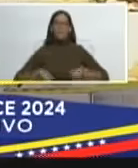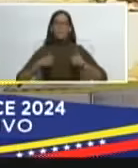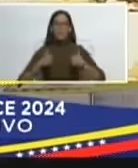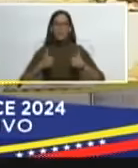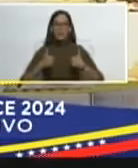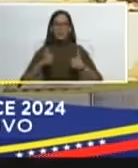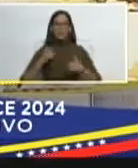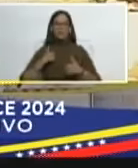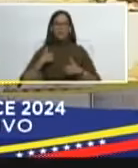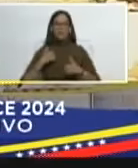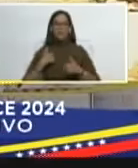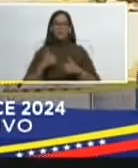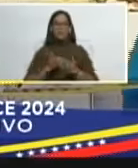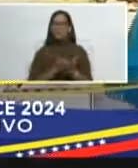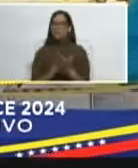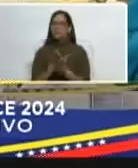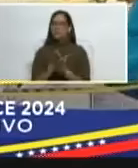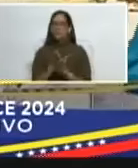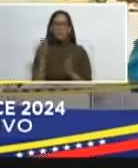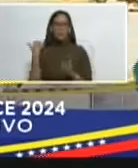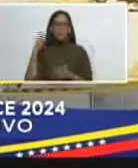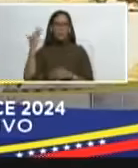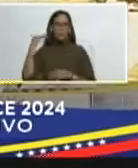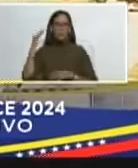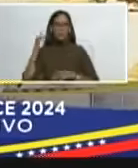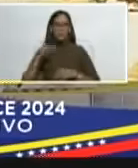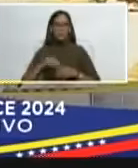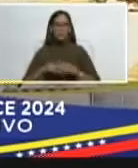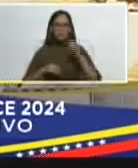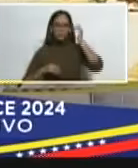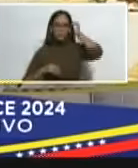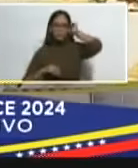los digo, hoy más cristianos que nunca. Uf.